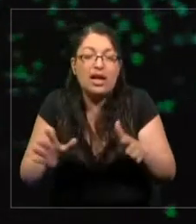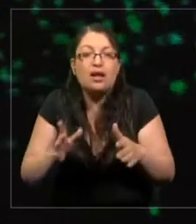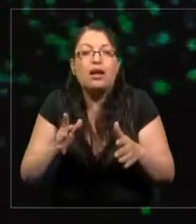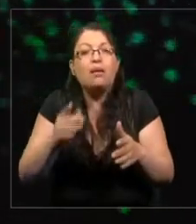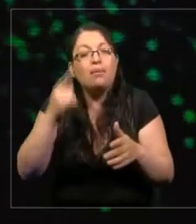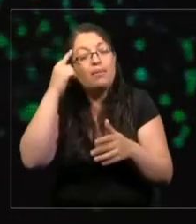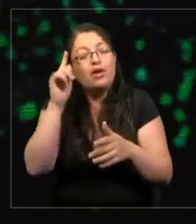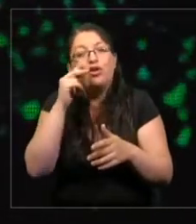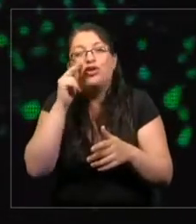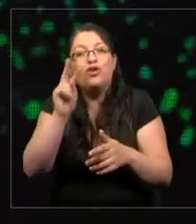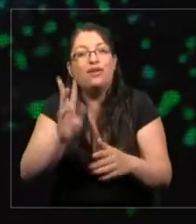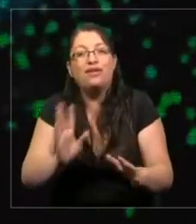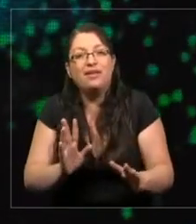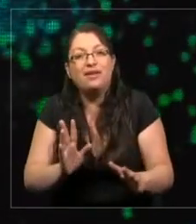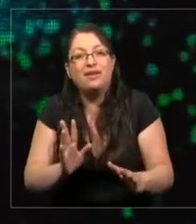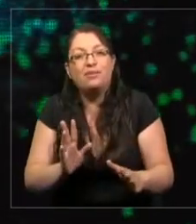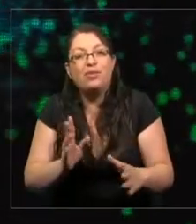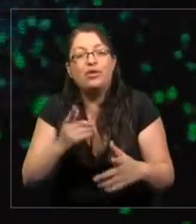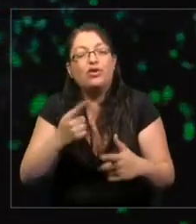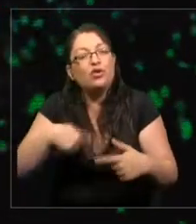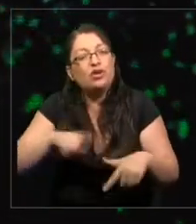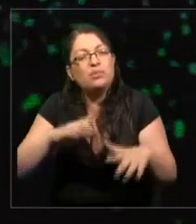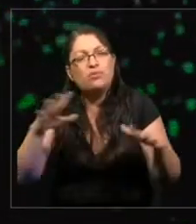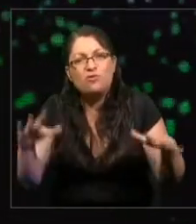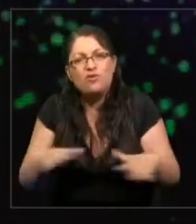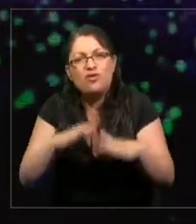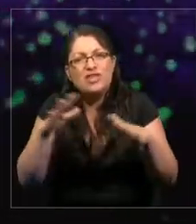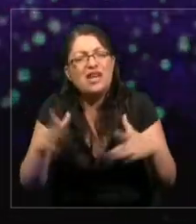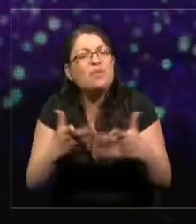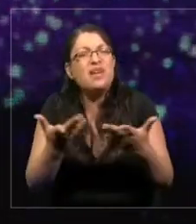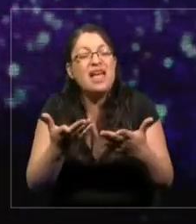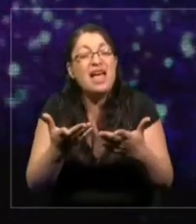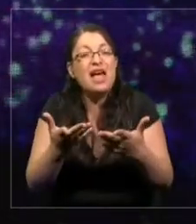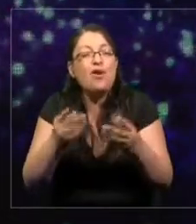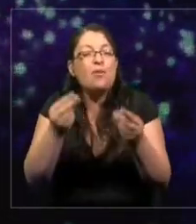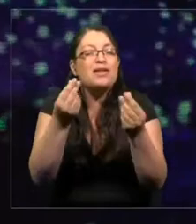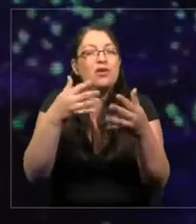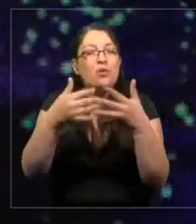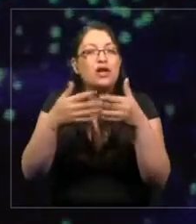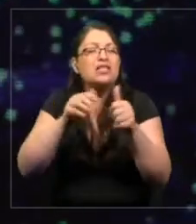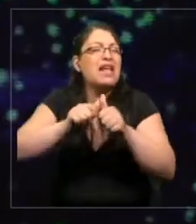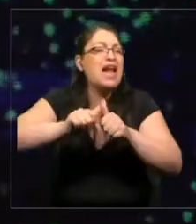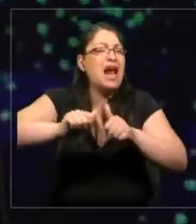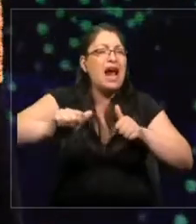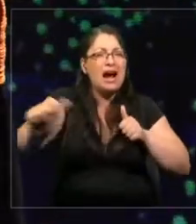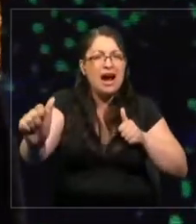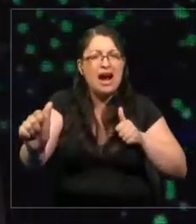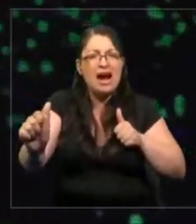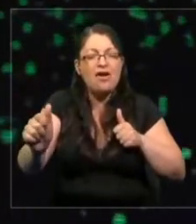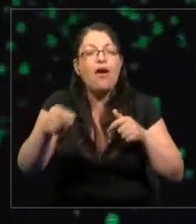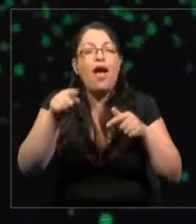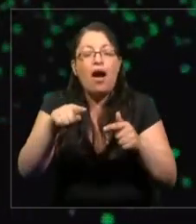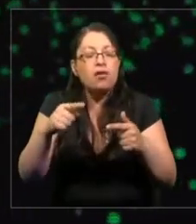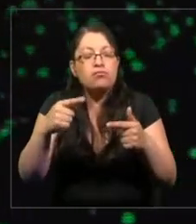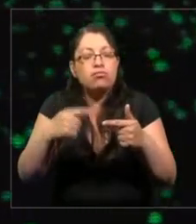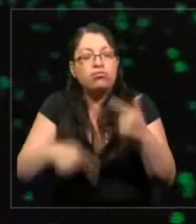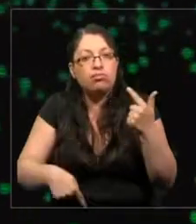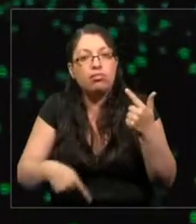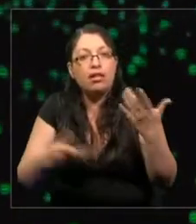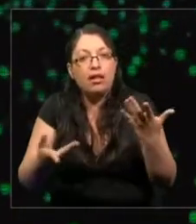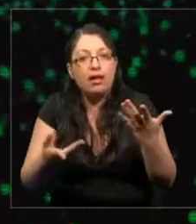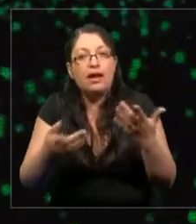nos vemos a la biodiversidad porque nos hemos esforzado en alejarla de nosotros surge esta paradoja de la biodiversidad que